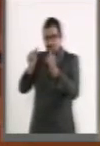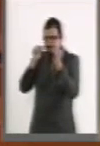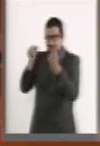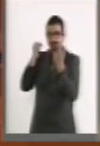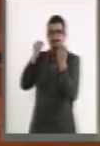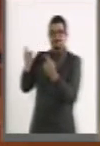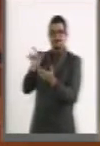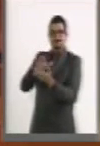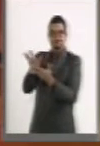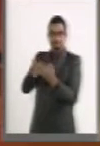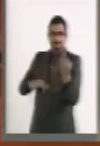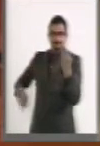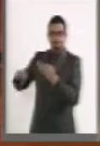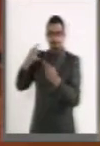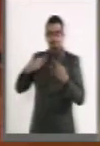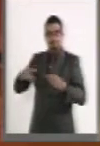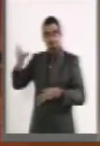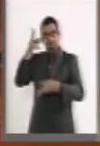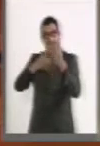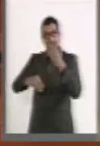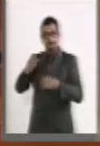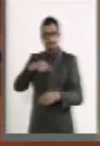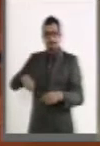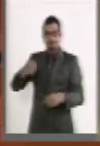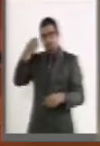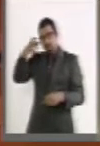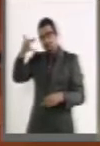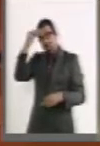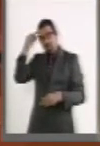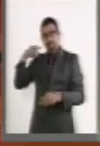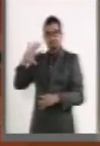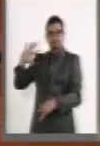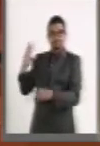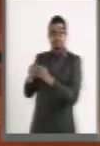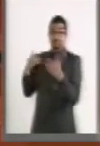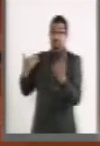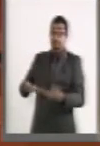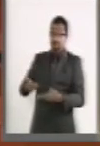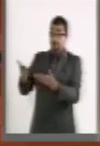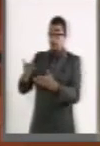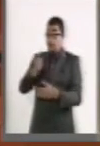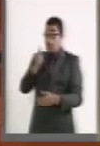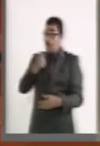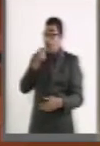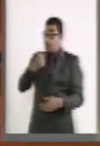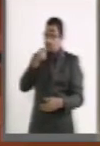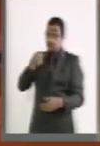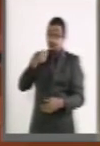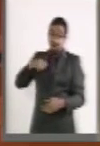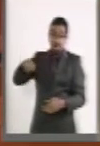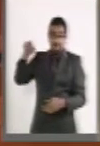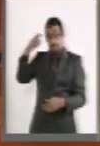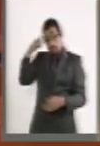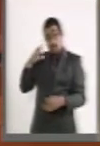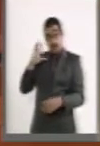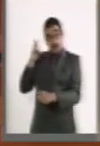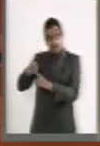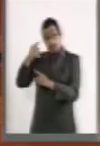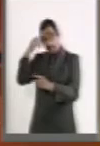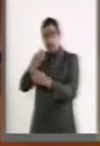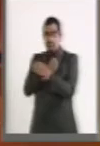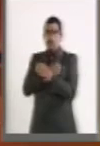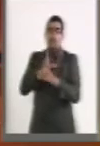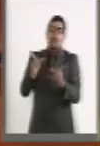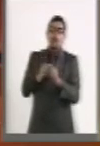y apoyen todo tipo de aprendizaje y de experiencia previa. La educación permanente no puede defenderse exclusivamente como un